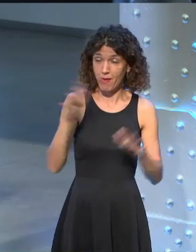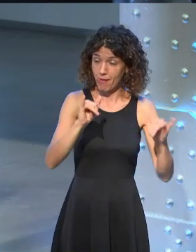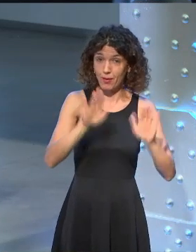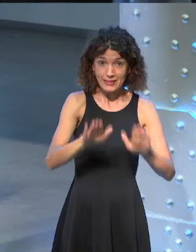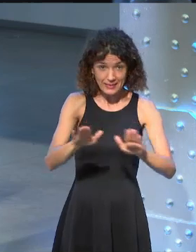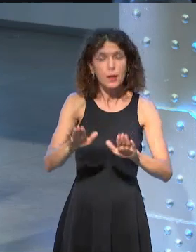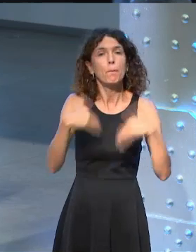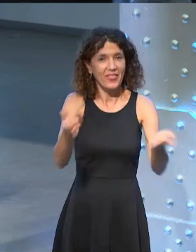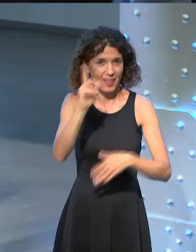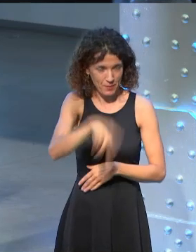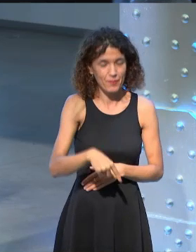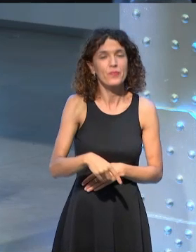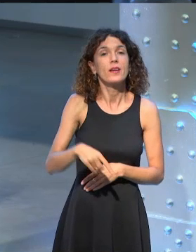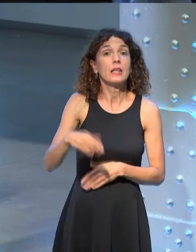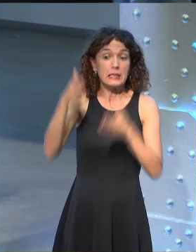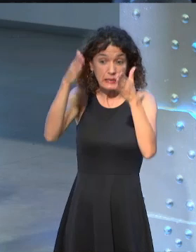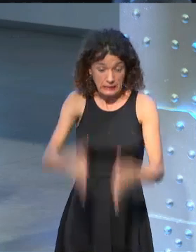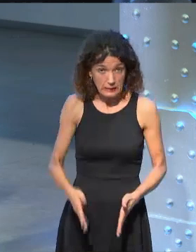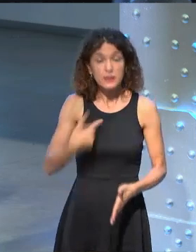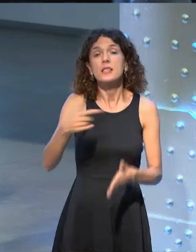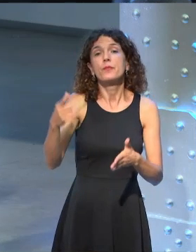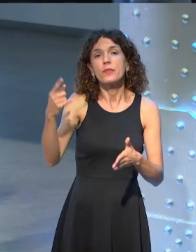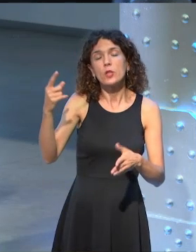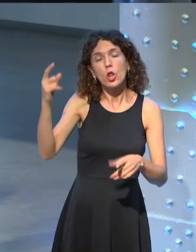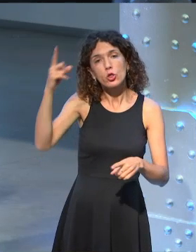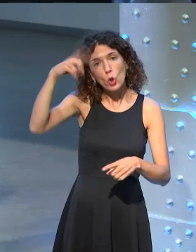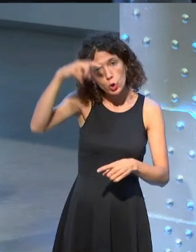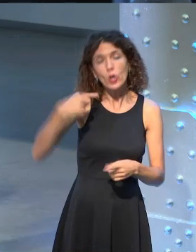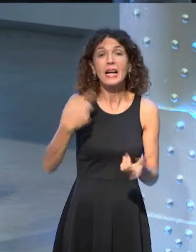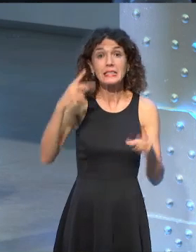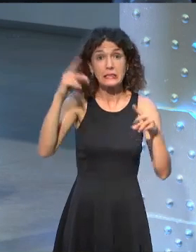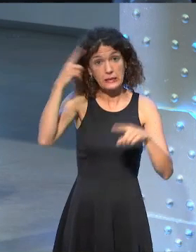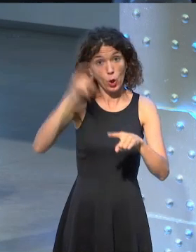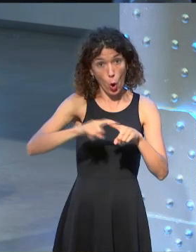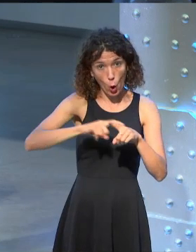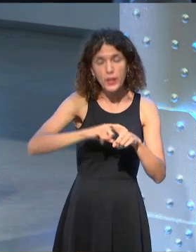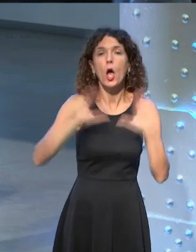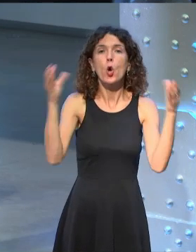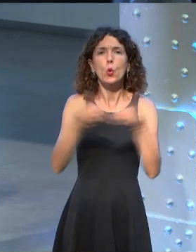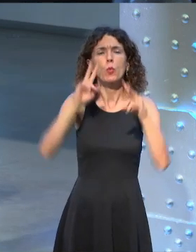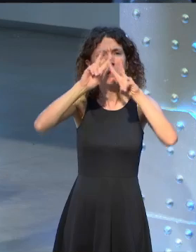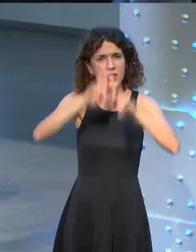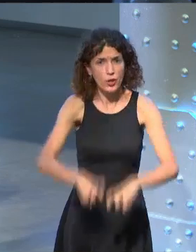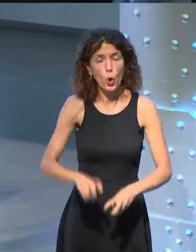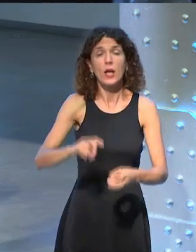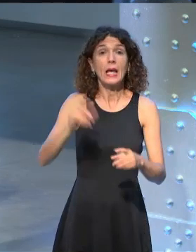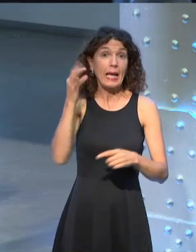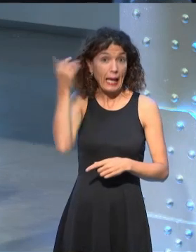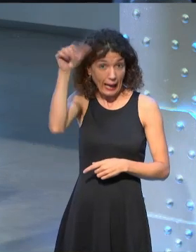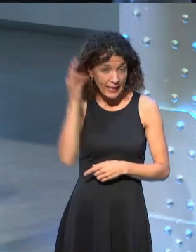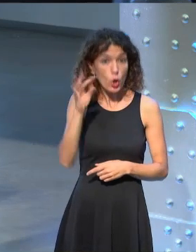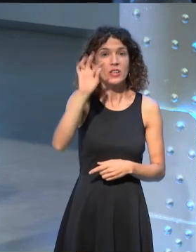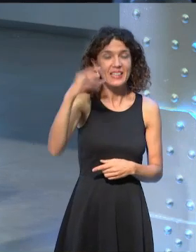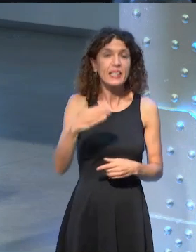están hoy aquí. Milagros es doctora en Psicología Social por la UNED. Actualmente dirige el grupo de investigación sobre género y TIC del